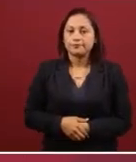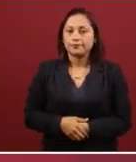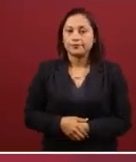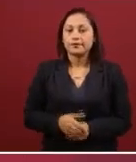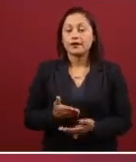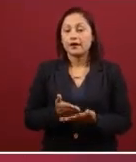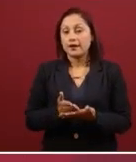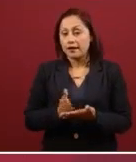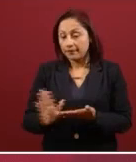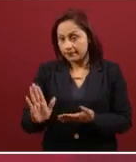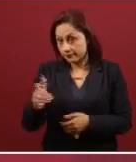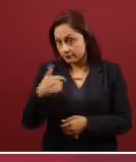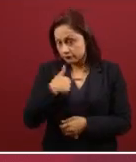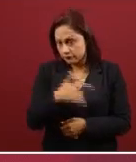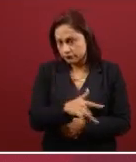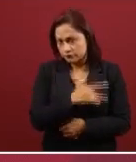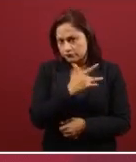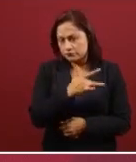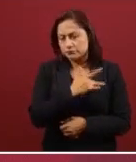no creo